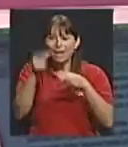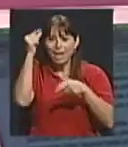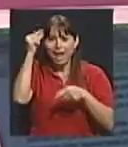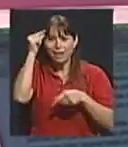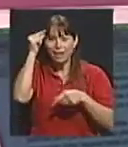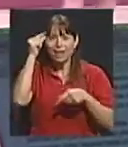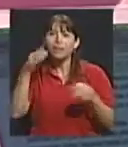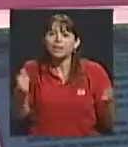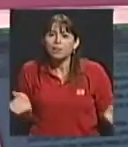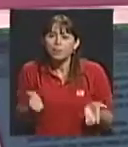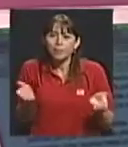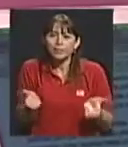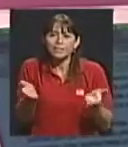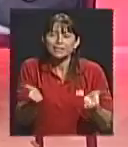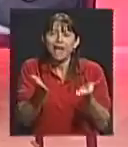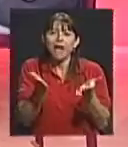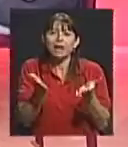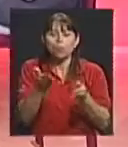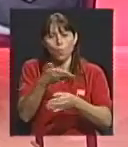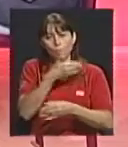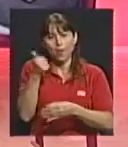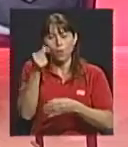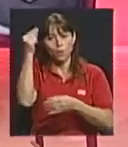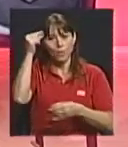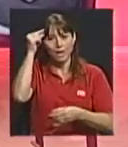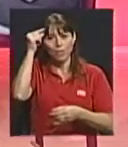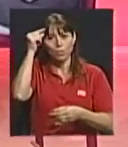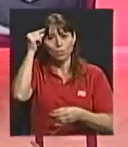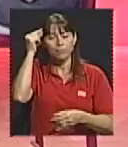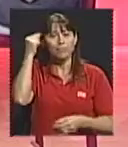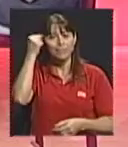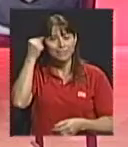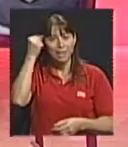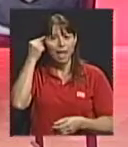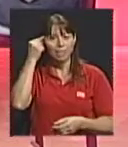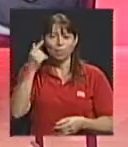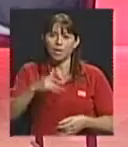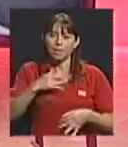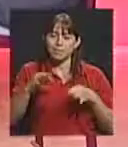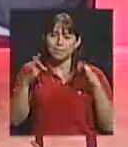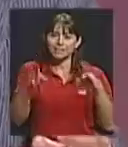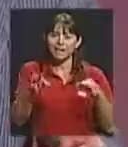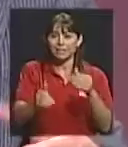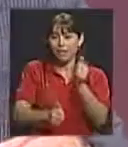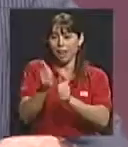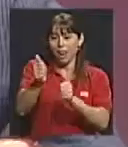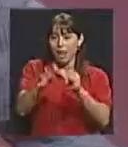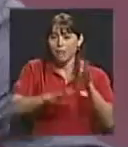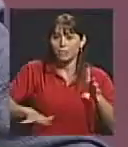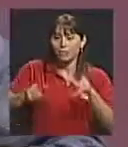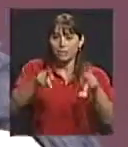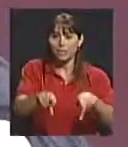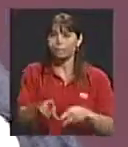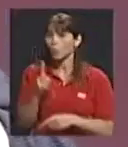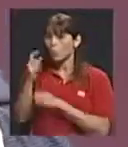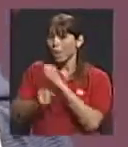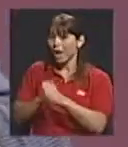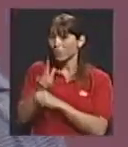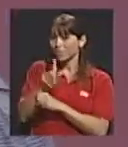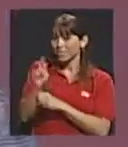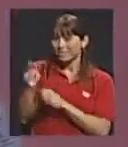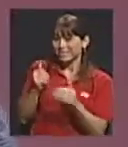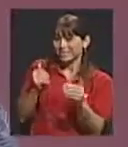propiciar eh un mejor gobierno pensando en el bienestar de las mayorías año y tres meses estamos de las próximas elecciones